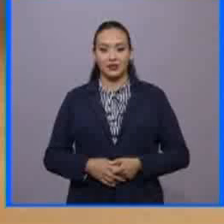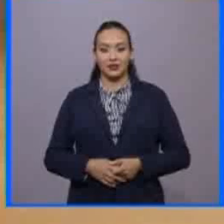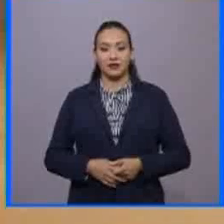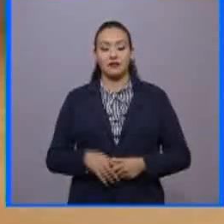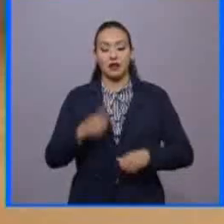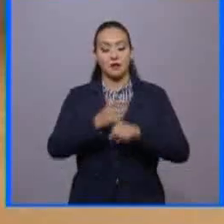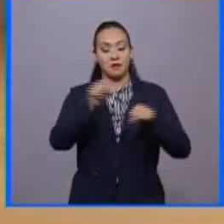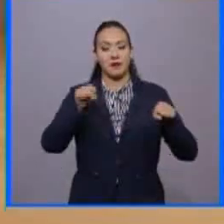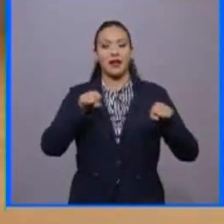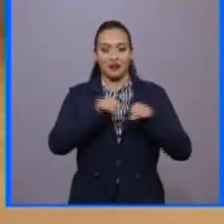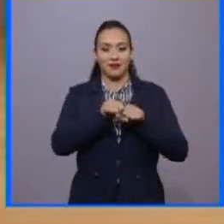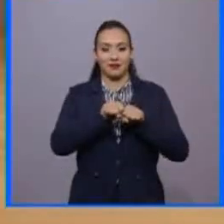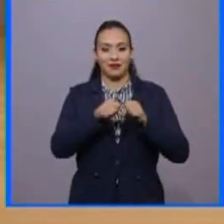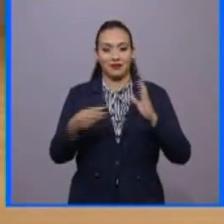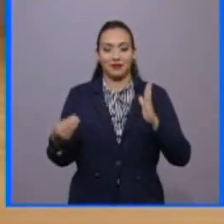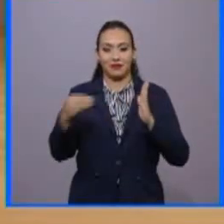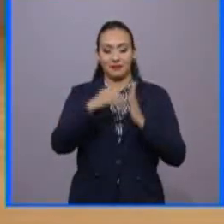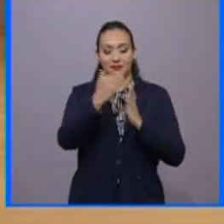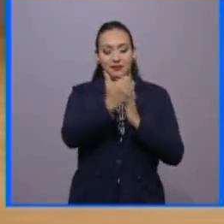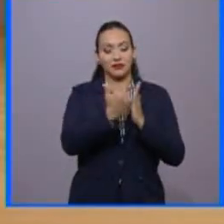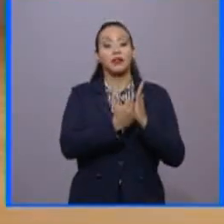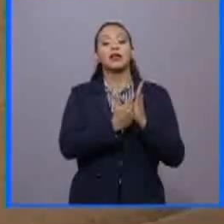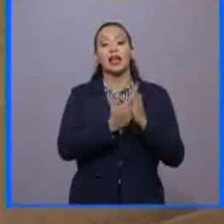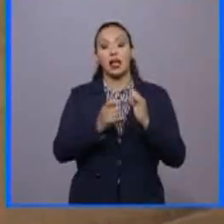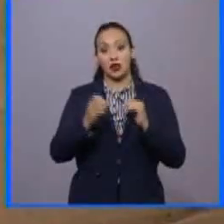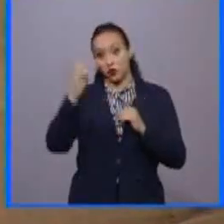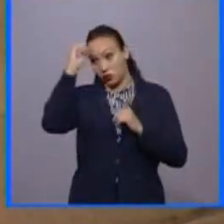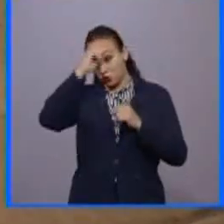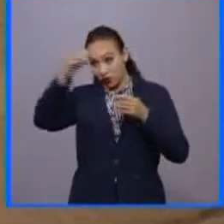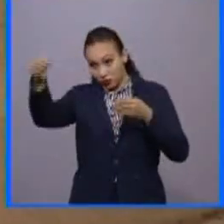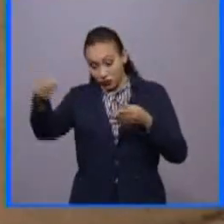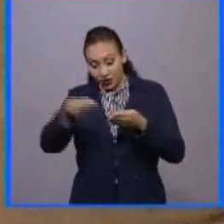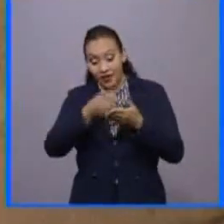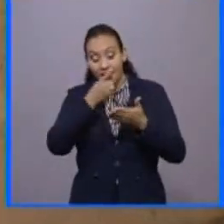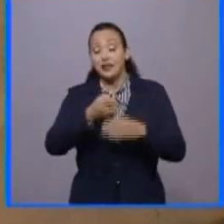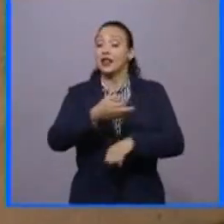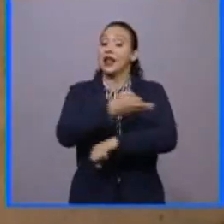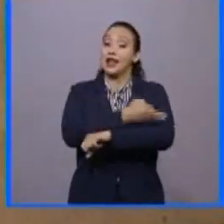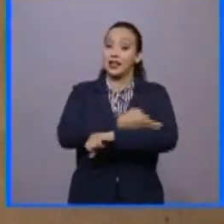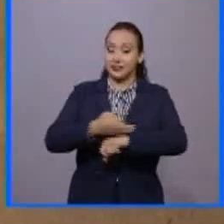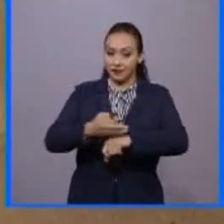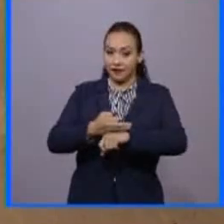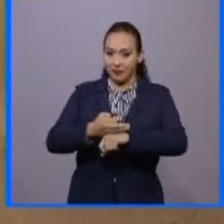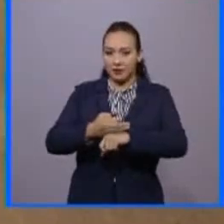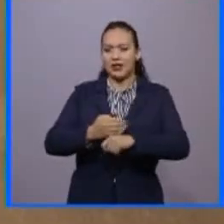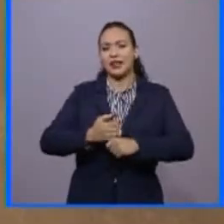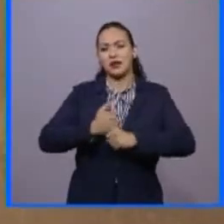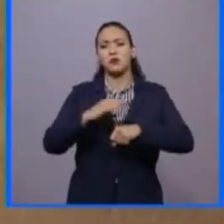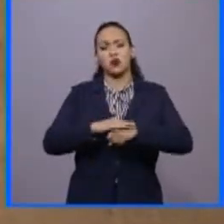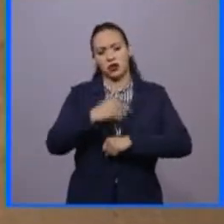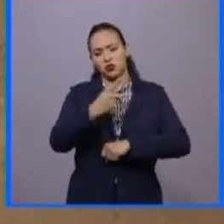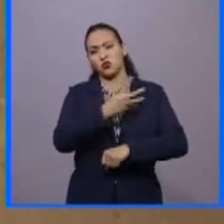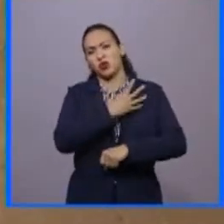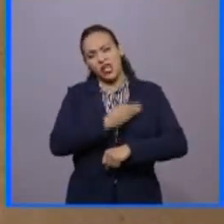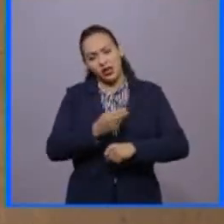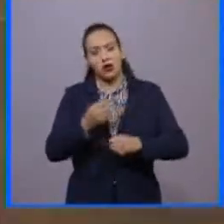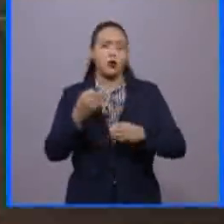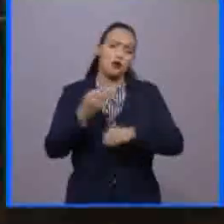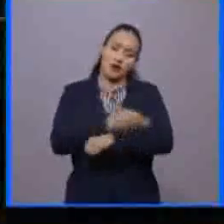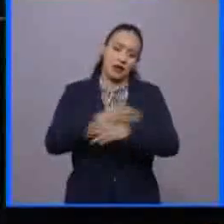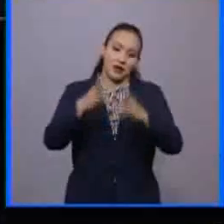La primera sala de la Corte estableció en una tesis aislada que los familiares de las personas desaparecidas son